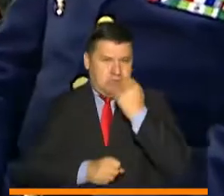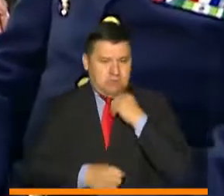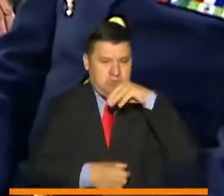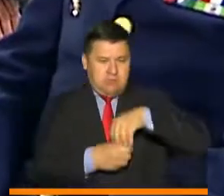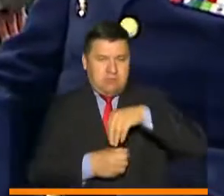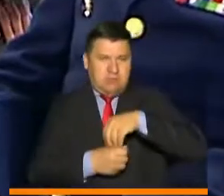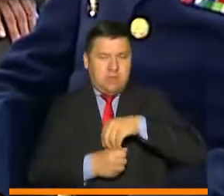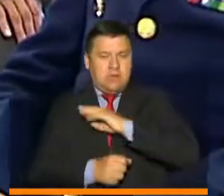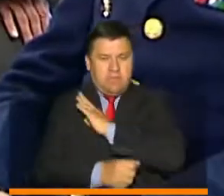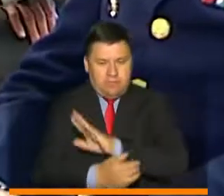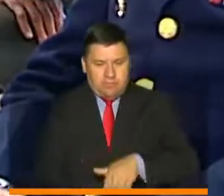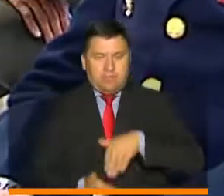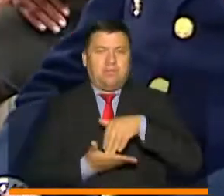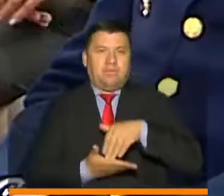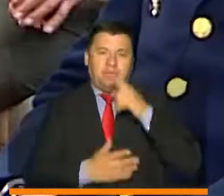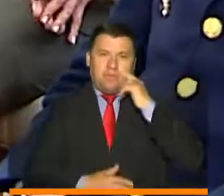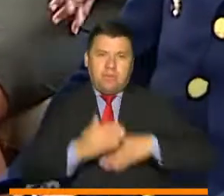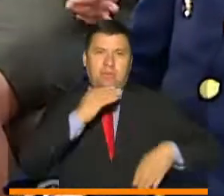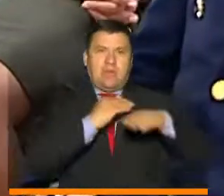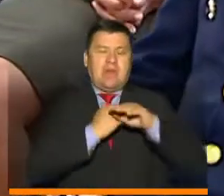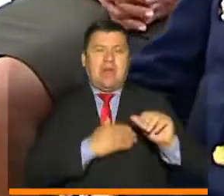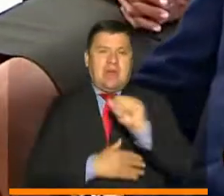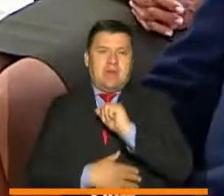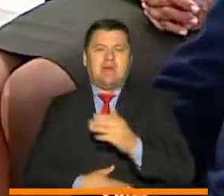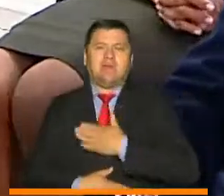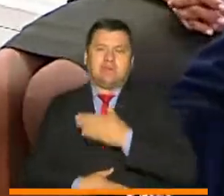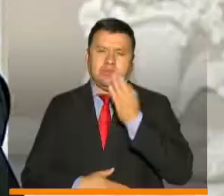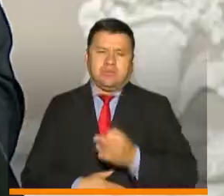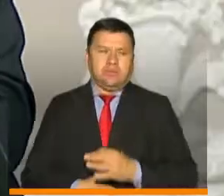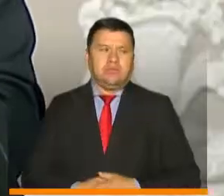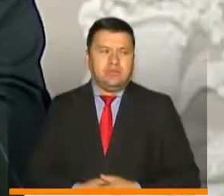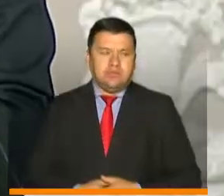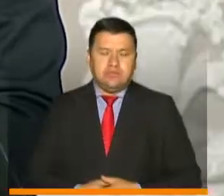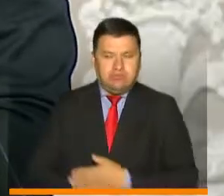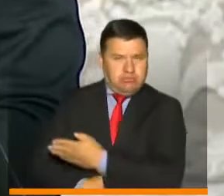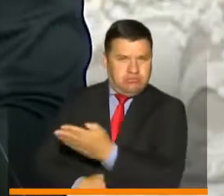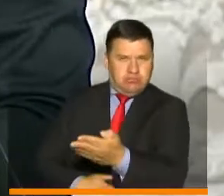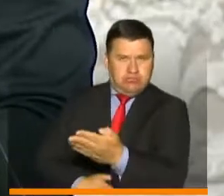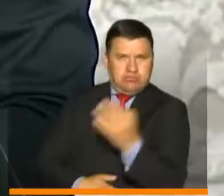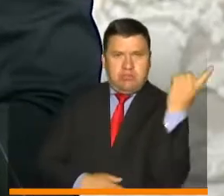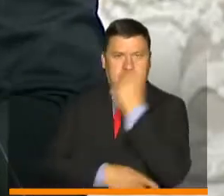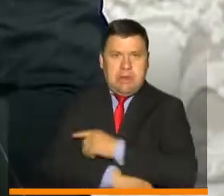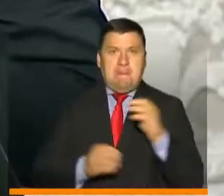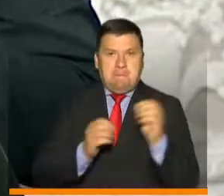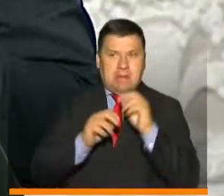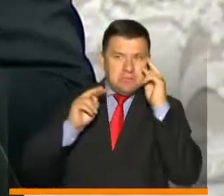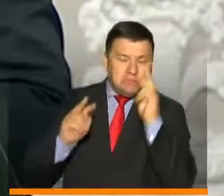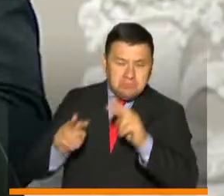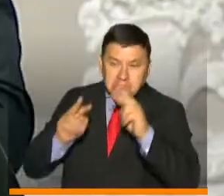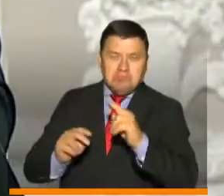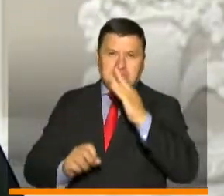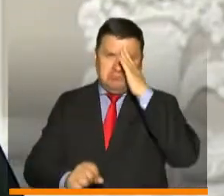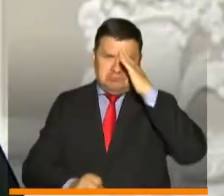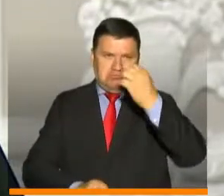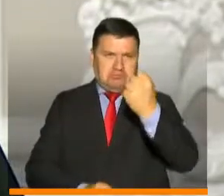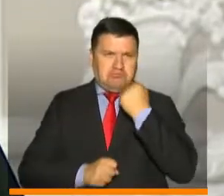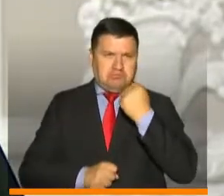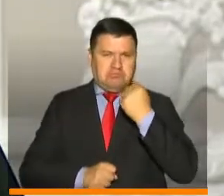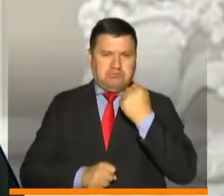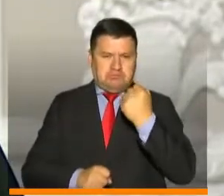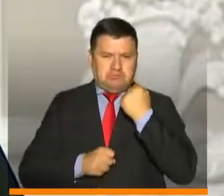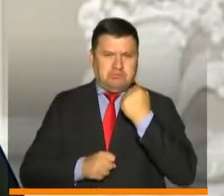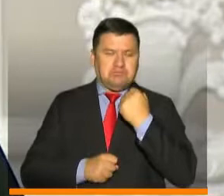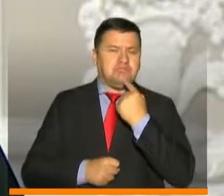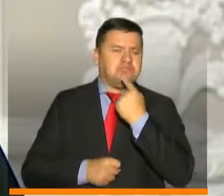pública, fortaleciendo así la equidad de género. Yo estoy seguro que cada día veremos más instancias de mando y